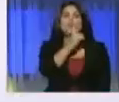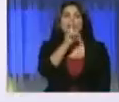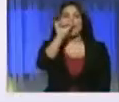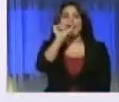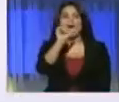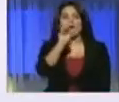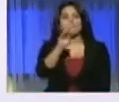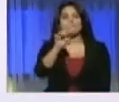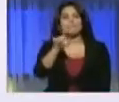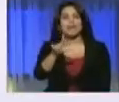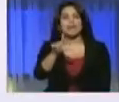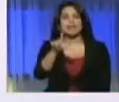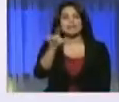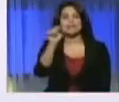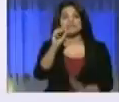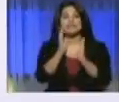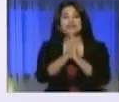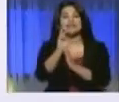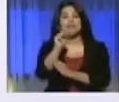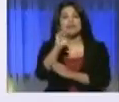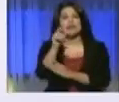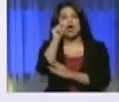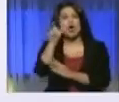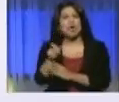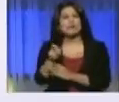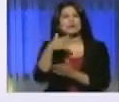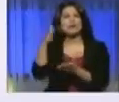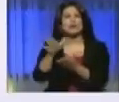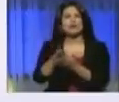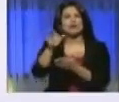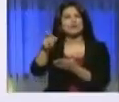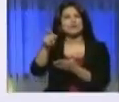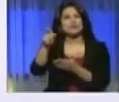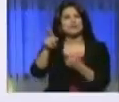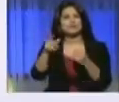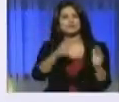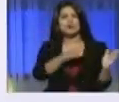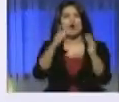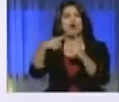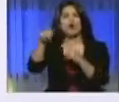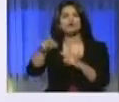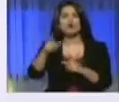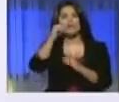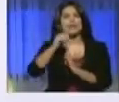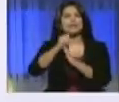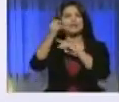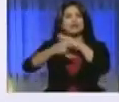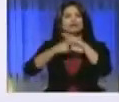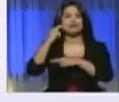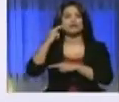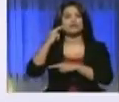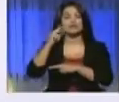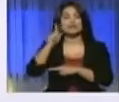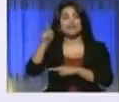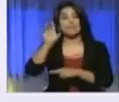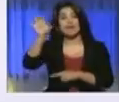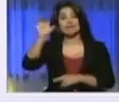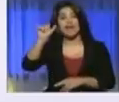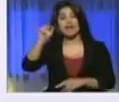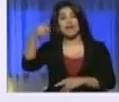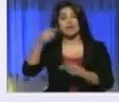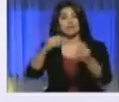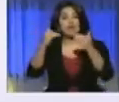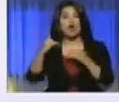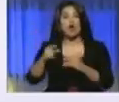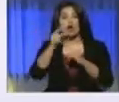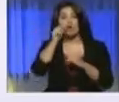gran mártir de la revolución, de Bembela, líder de la revolución argelina, de Aquiles Nazó. Ayer